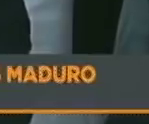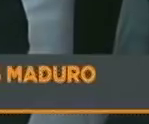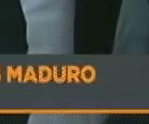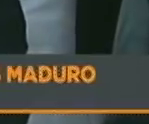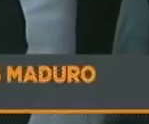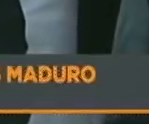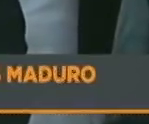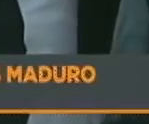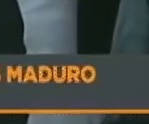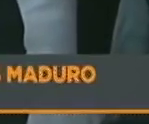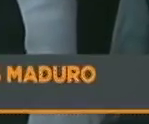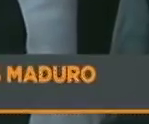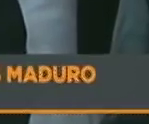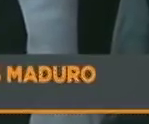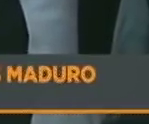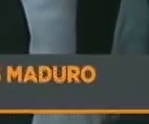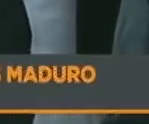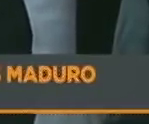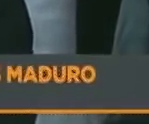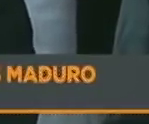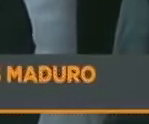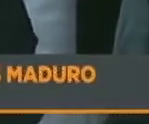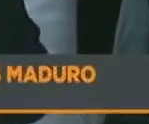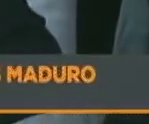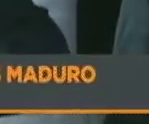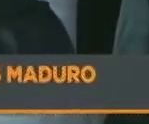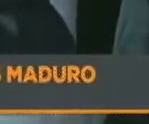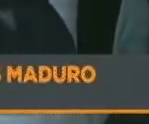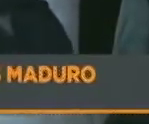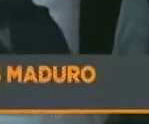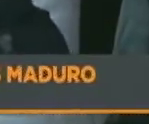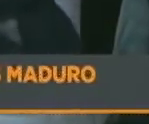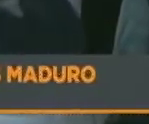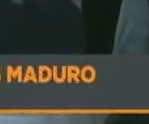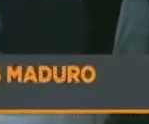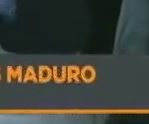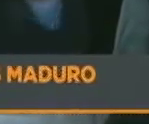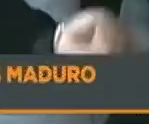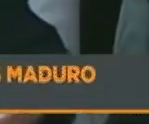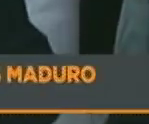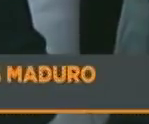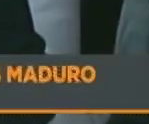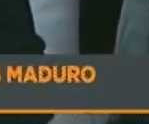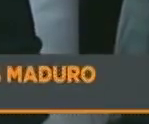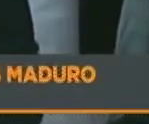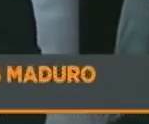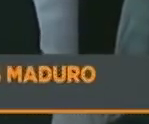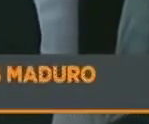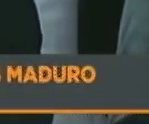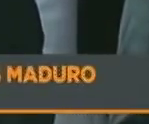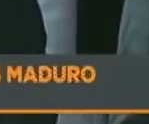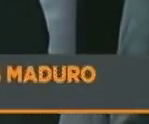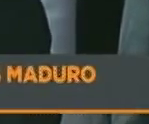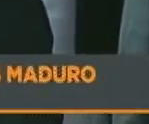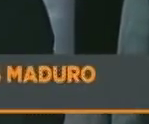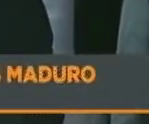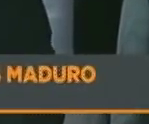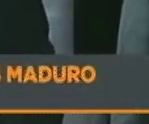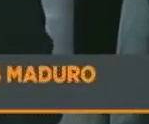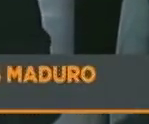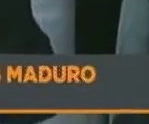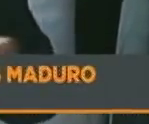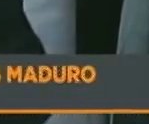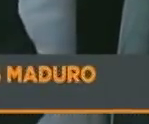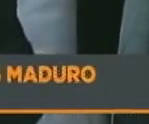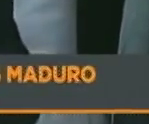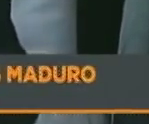que prepare condiciones para ponerle los ganchos y llevar preso a toda alimaña corrupta, a toda alimaña de las bandas